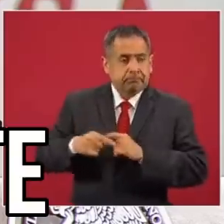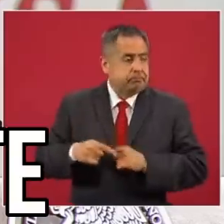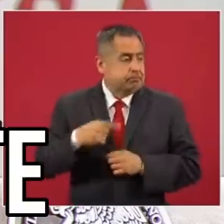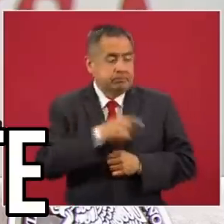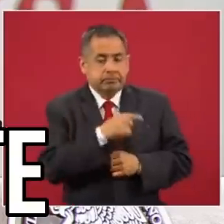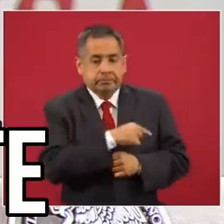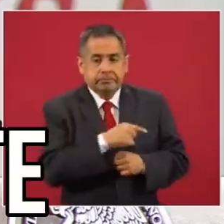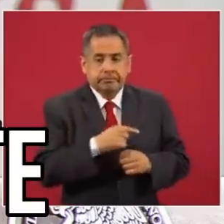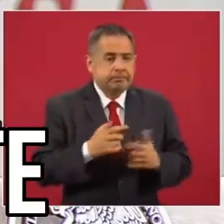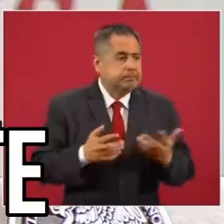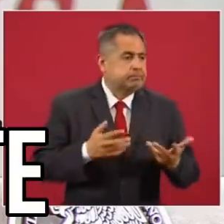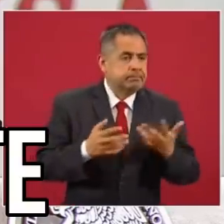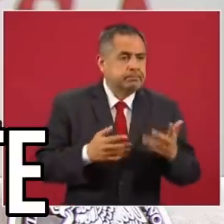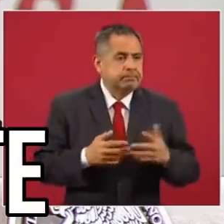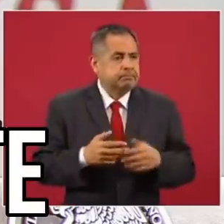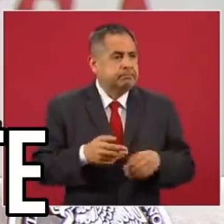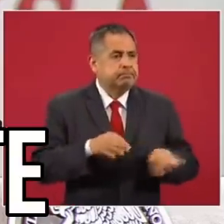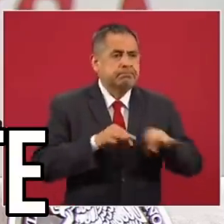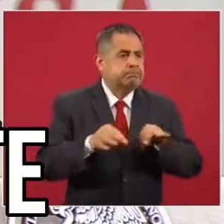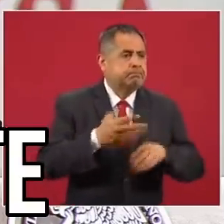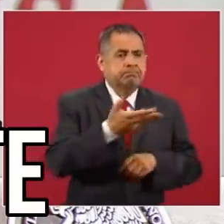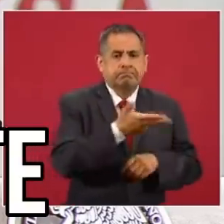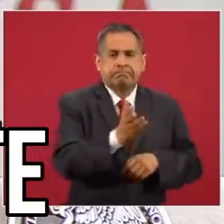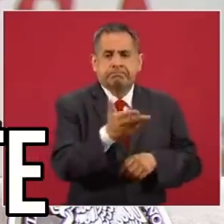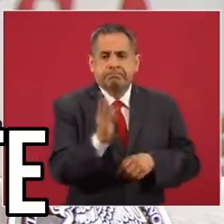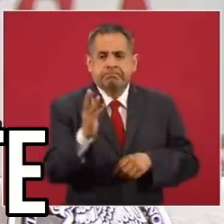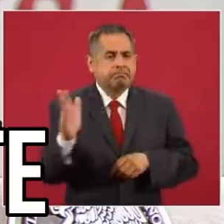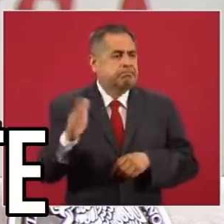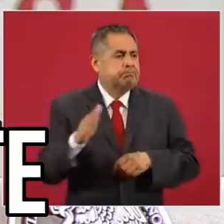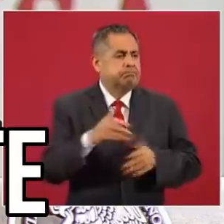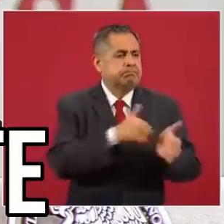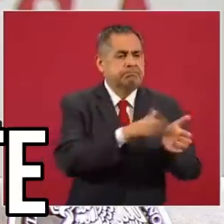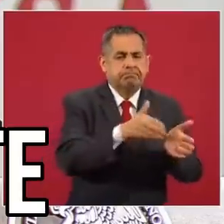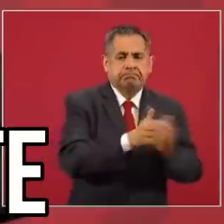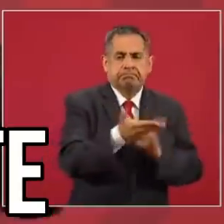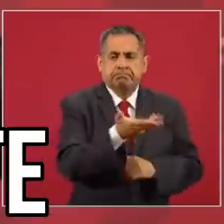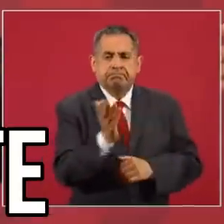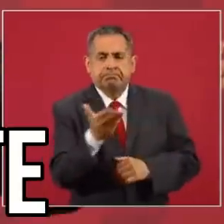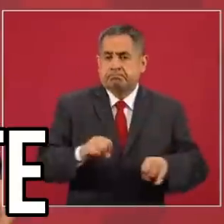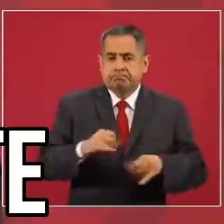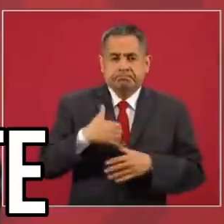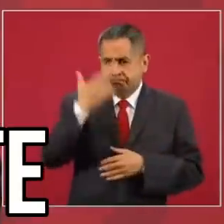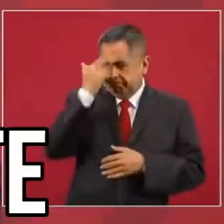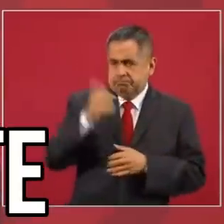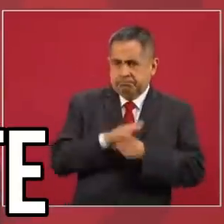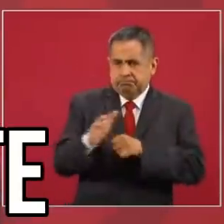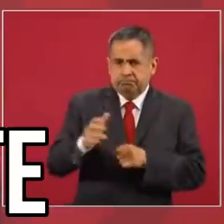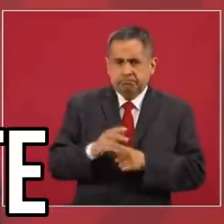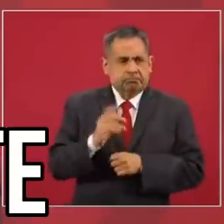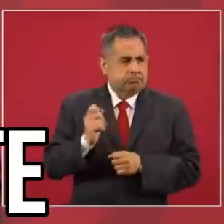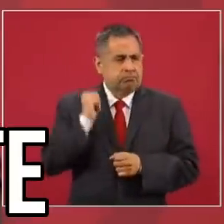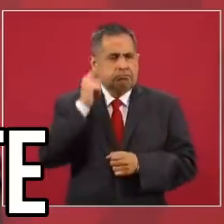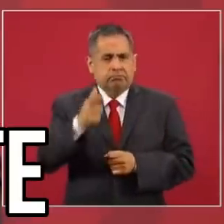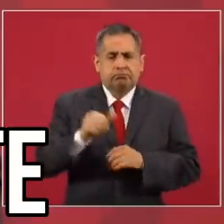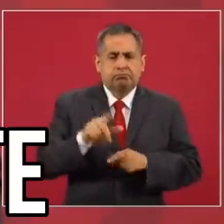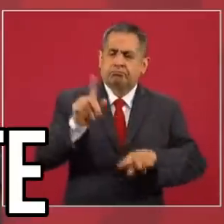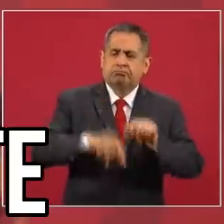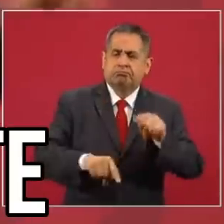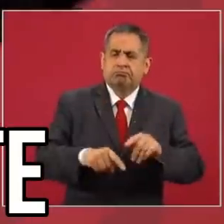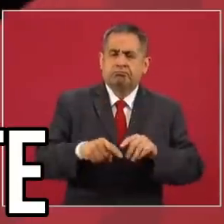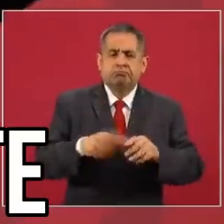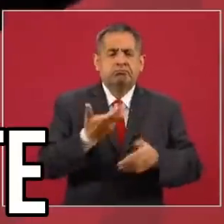a manifestarse muchos trabajadores que los estaban despidiendo sin reconocerles ningún